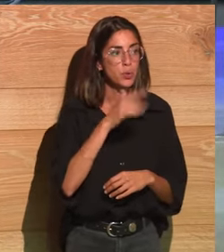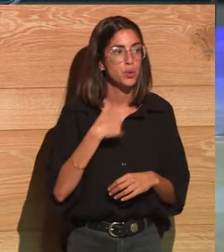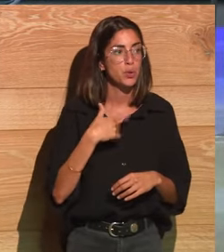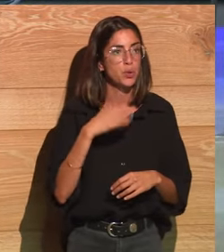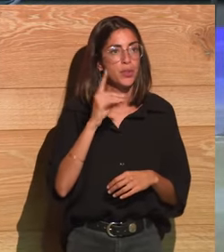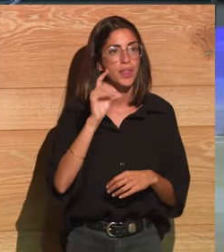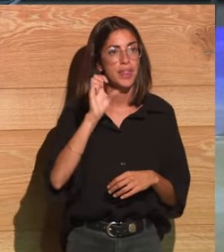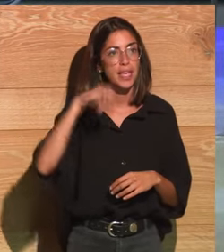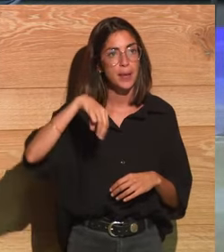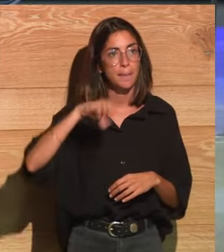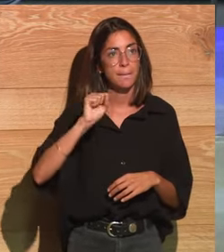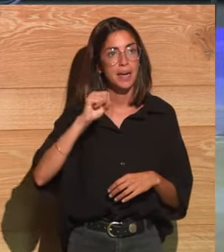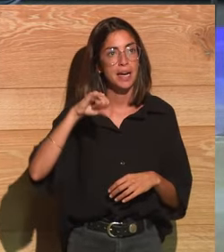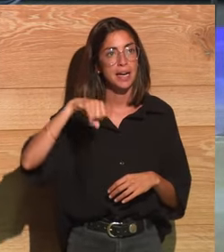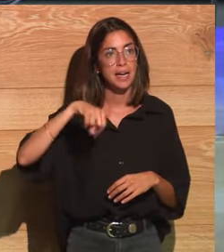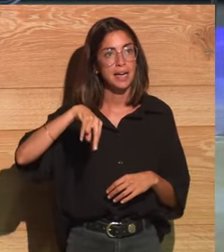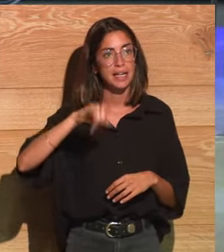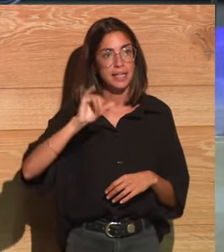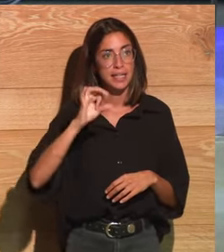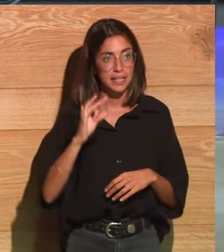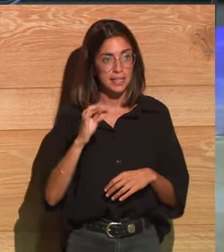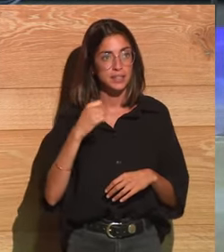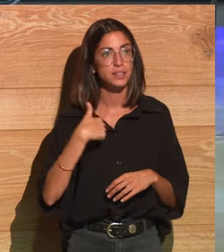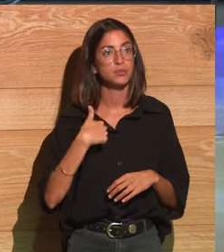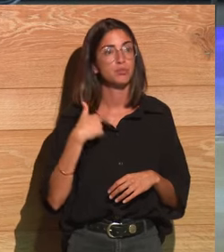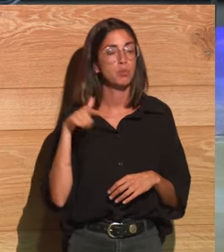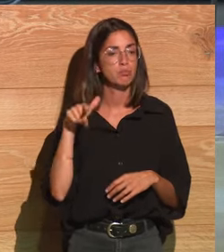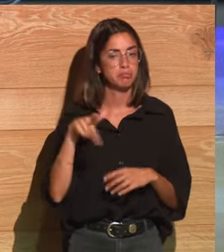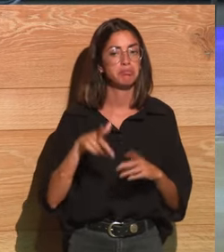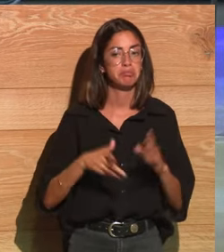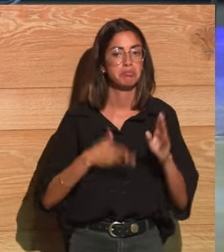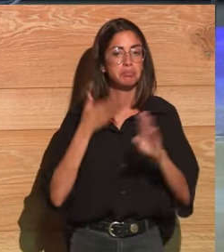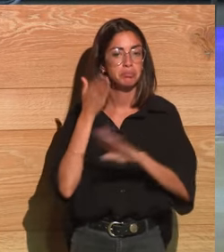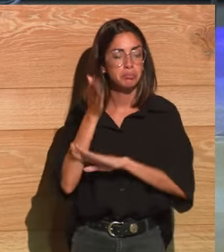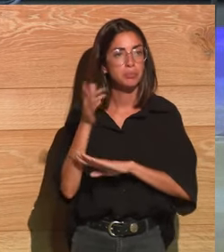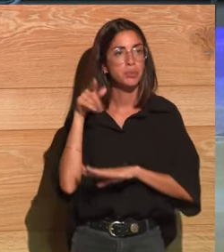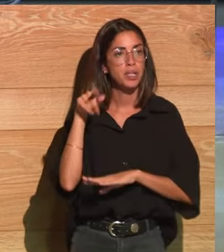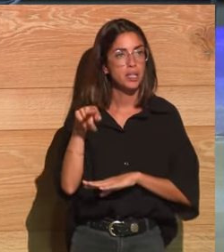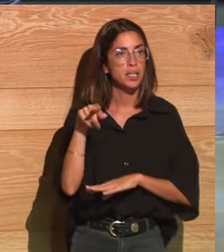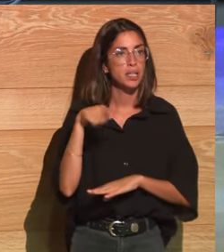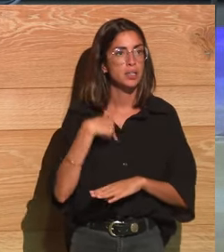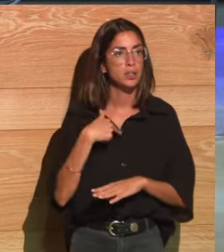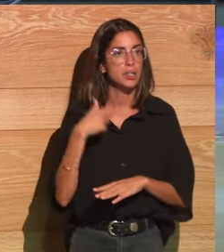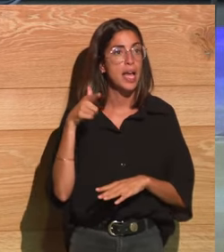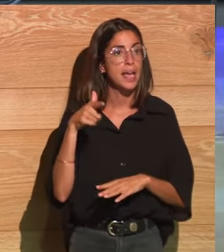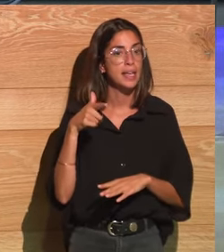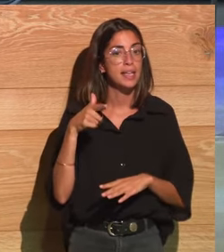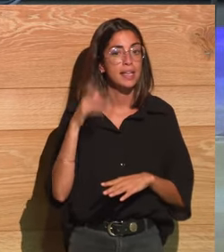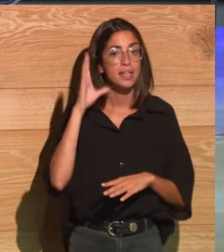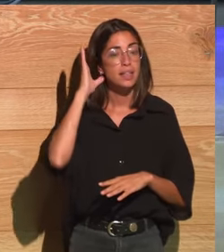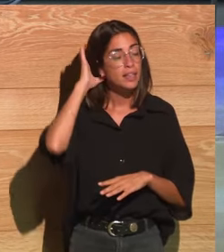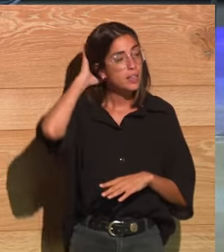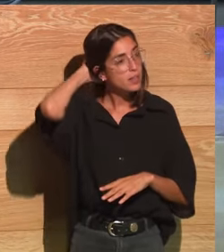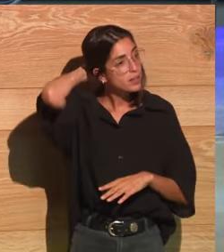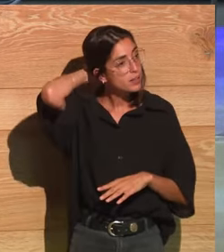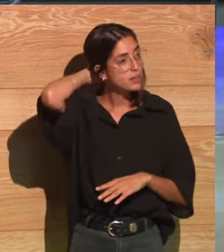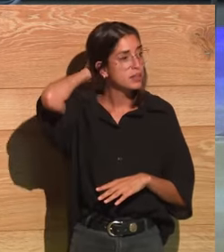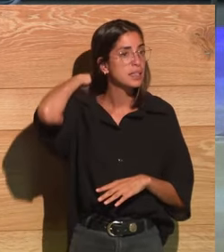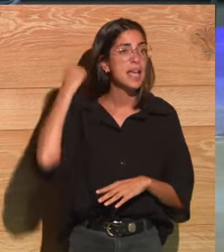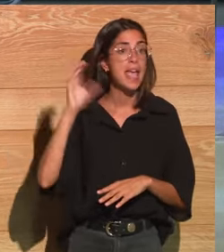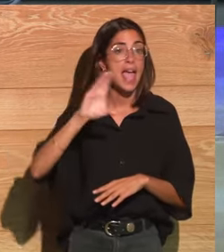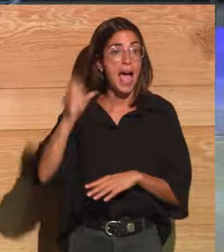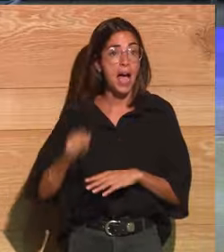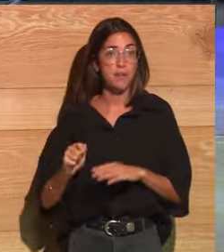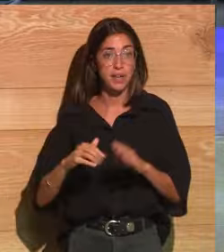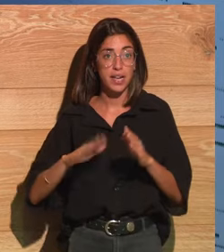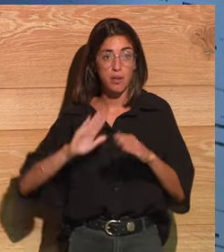Demanis, es un yacimiento que hay en la República de Georgia, donde se han encontrado los restos humanos más antiguos fuera de África, con casi